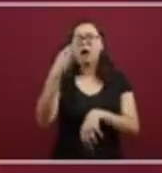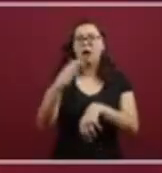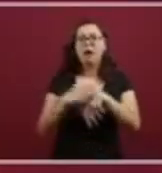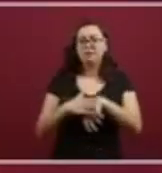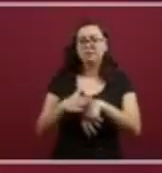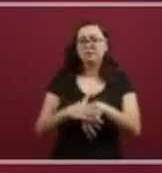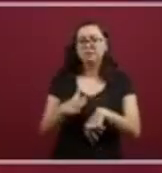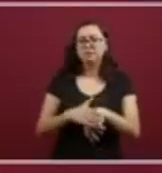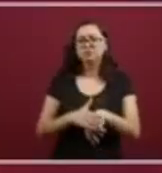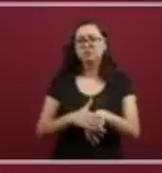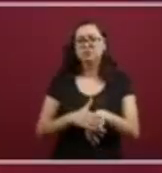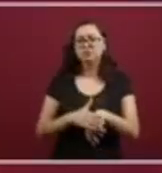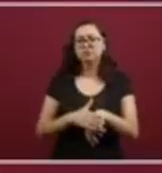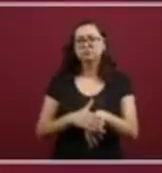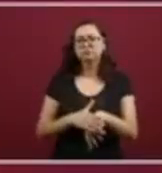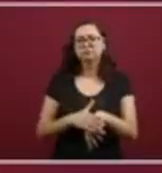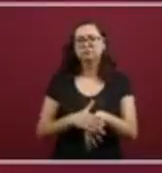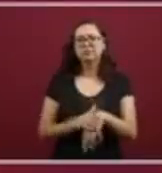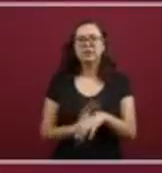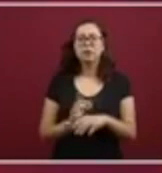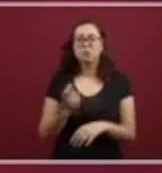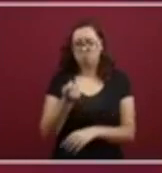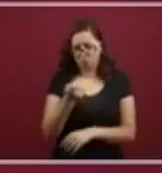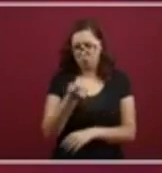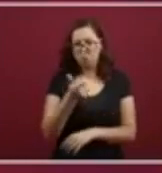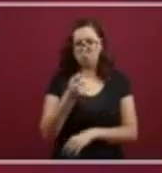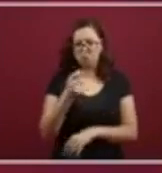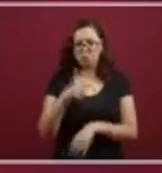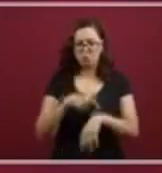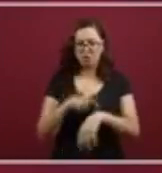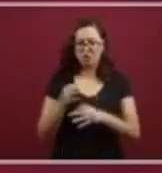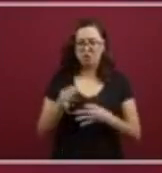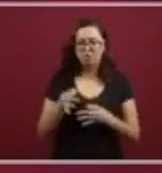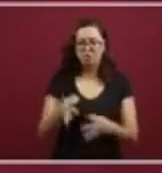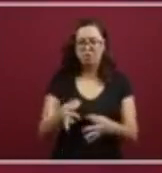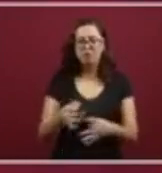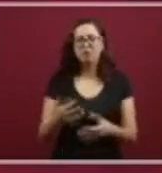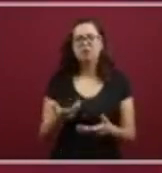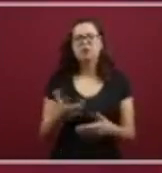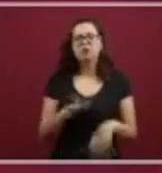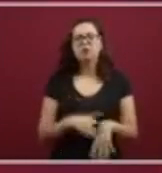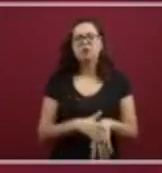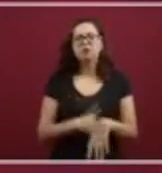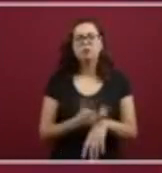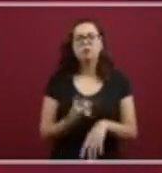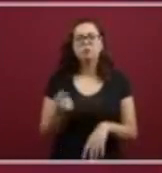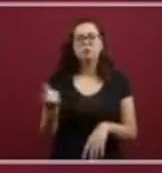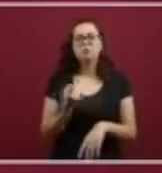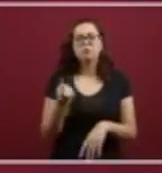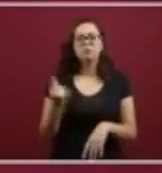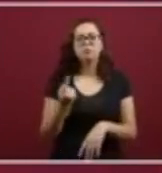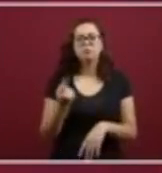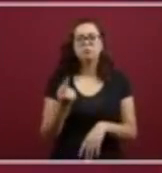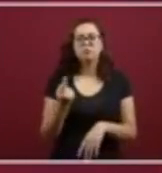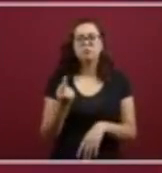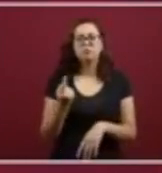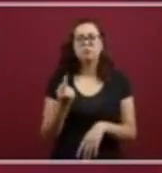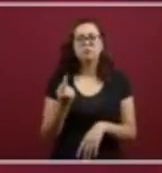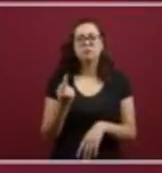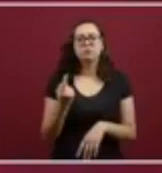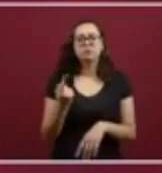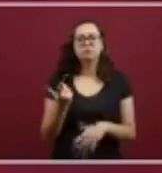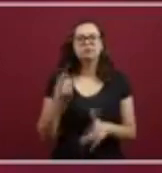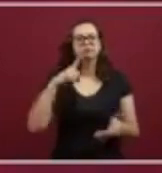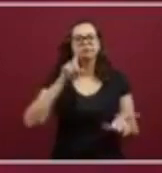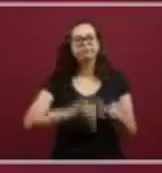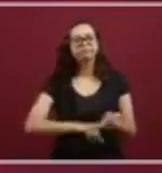algunas demoras porque estamos evitando la